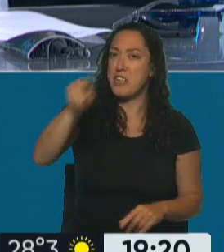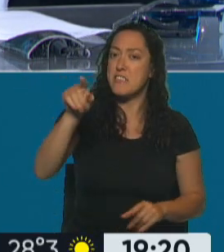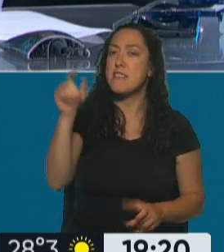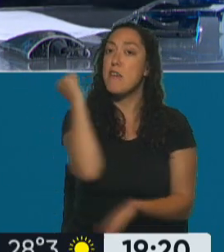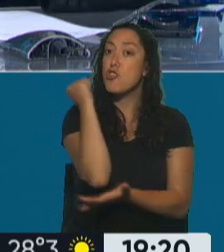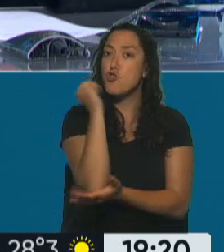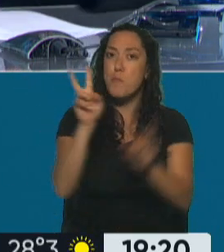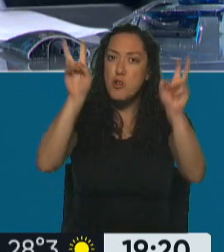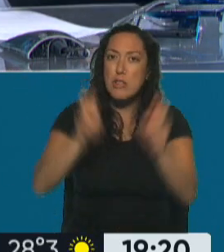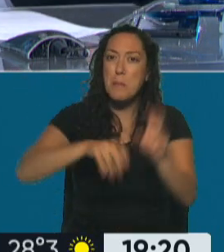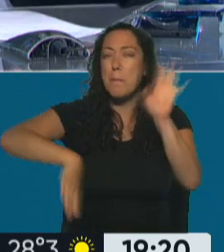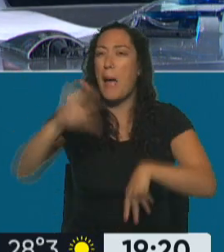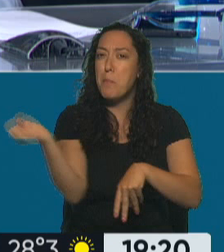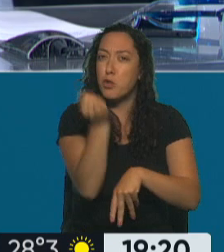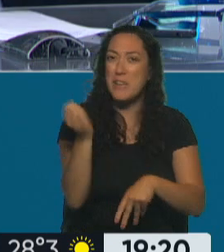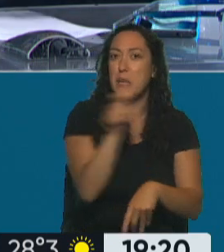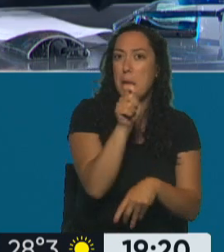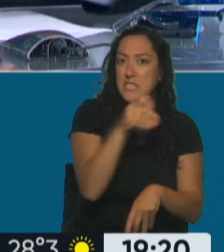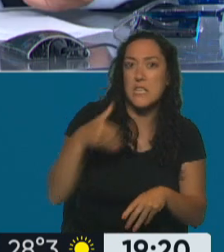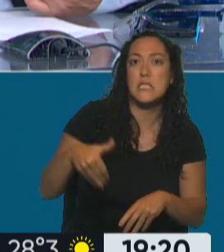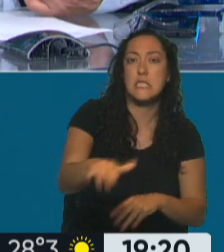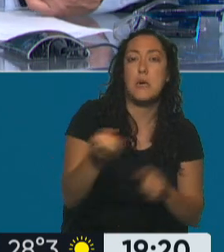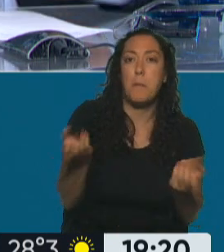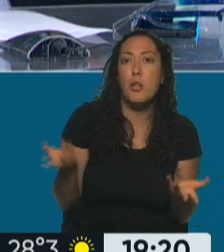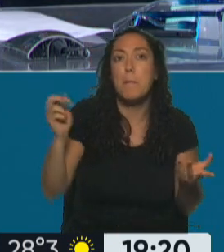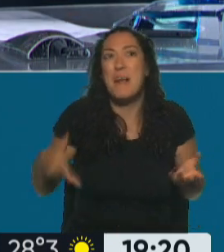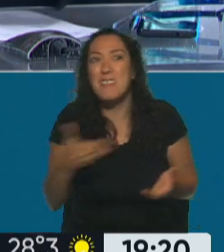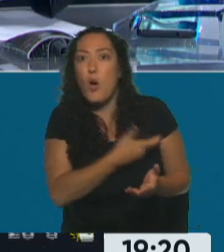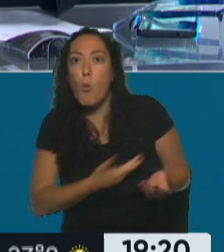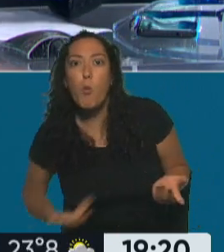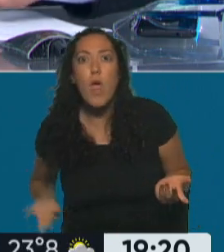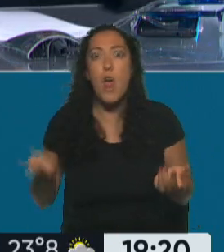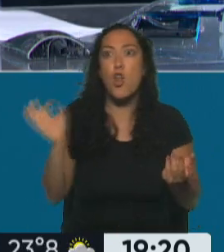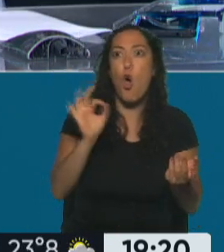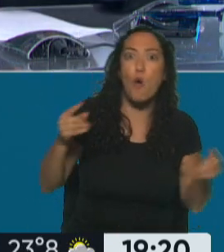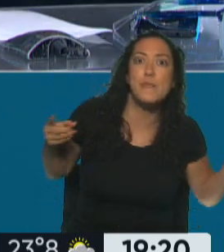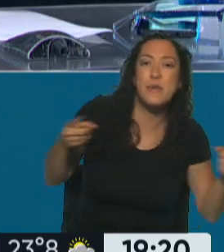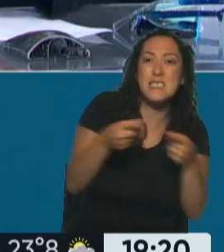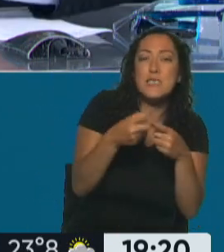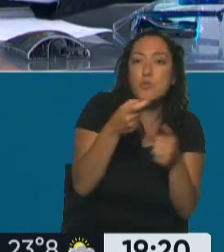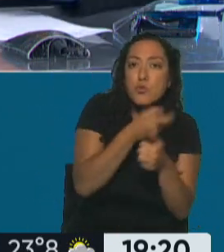económico de estos meses, porque más allá de cuál sea la política y qué es lo que pretende el gobierno, lo que